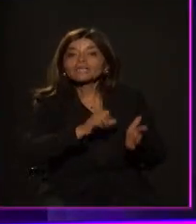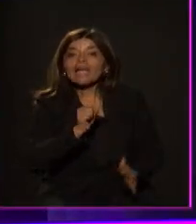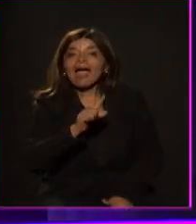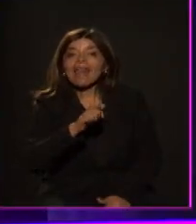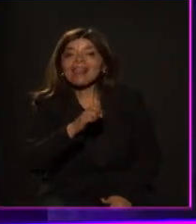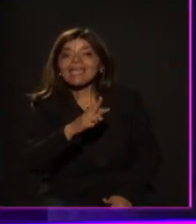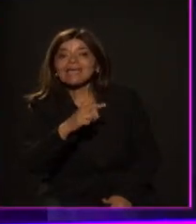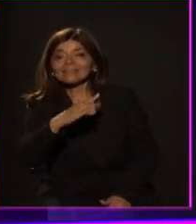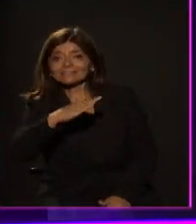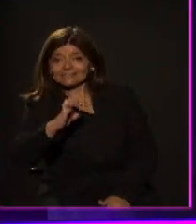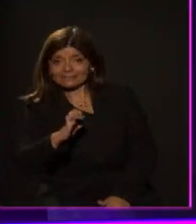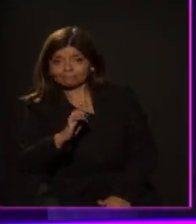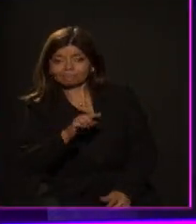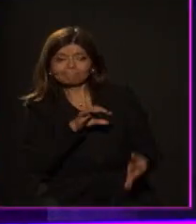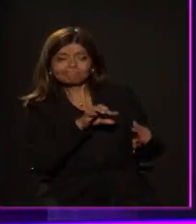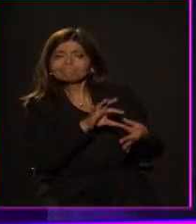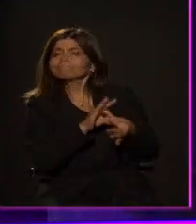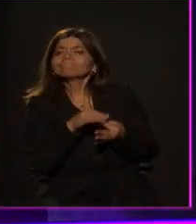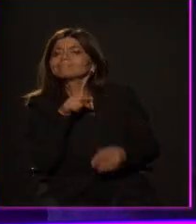Entonces, ¿cómo funciona Alerce?